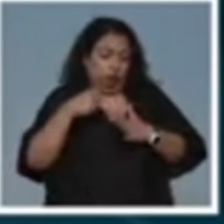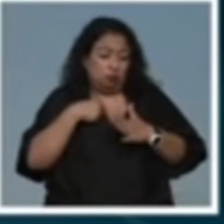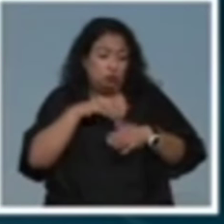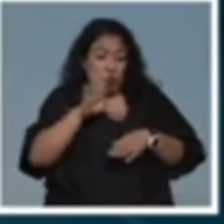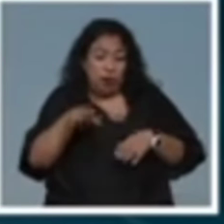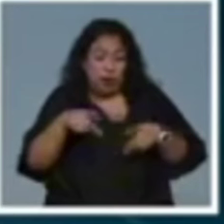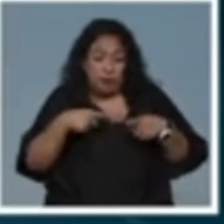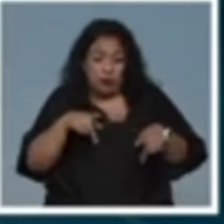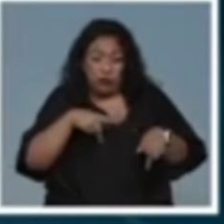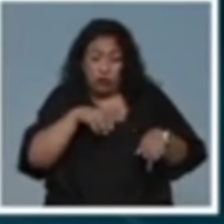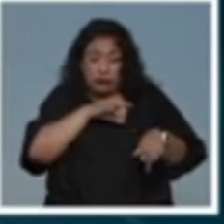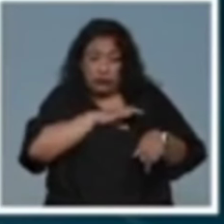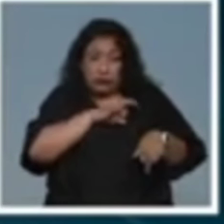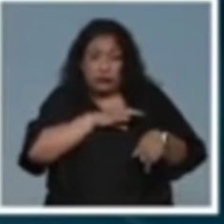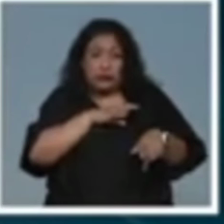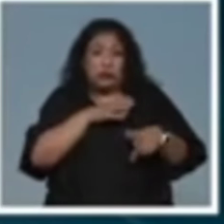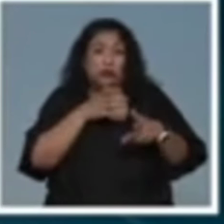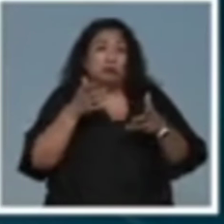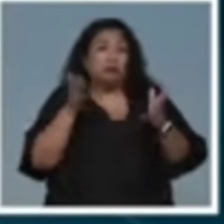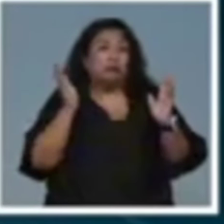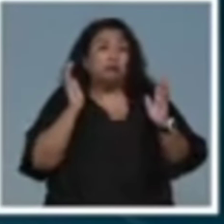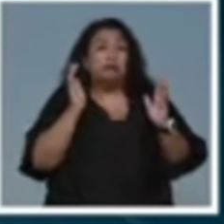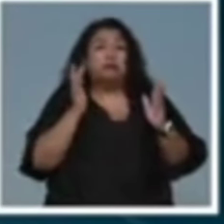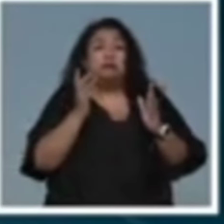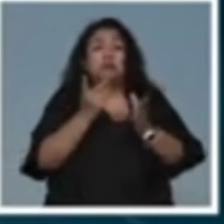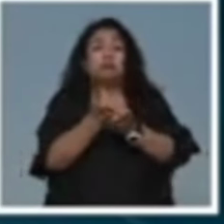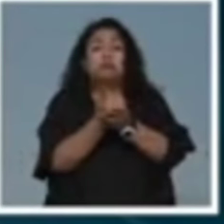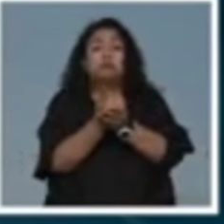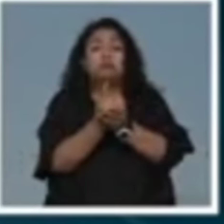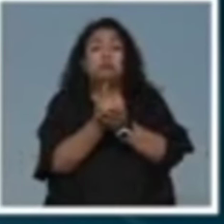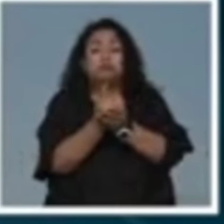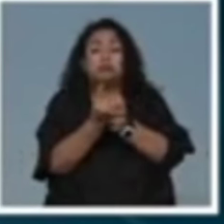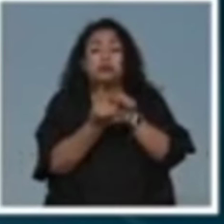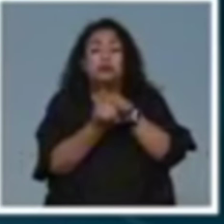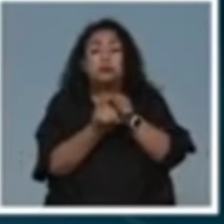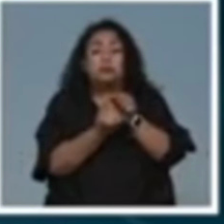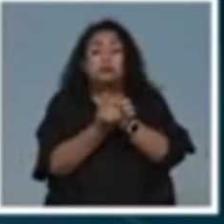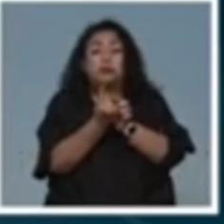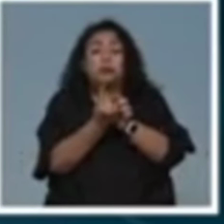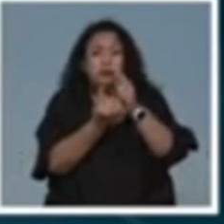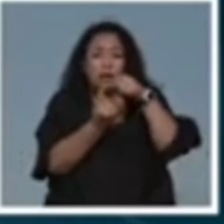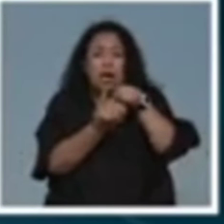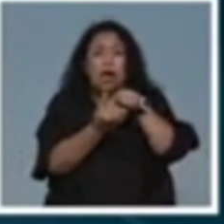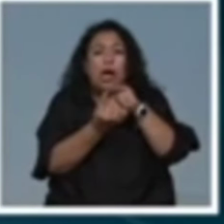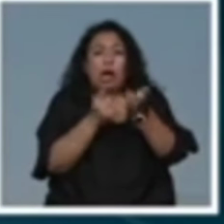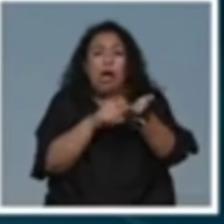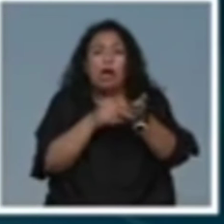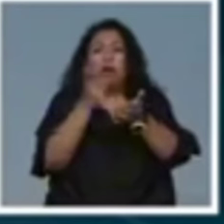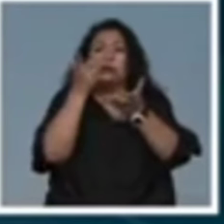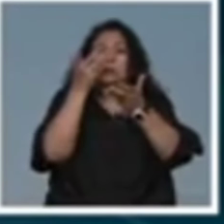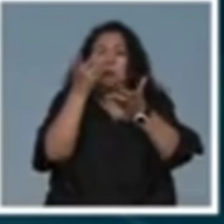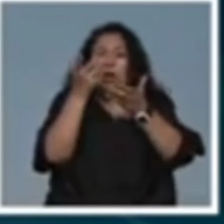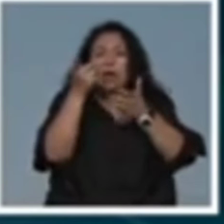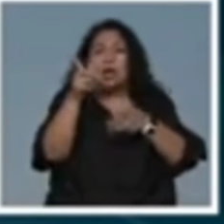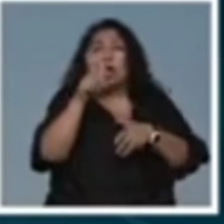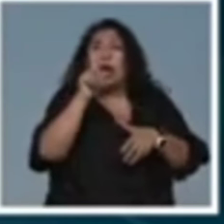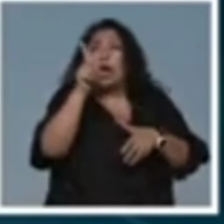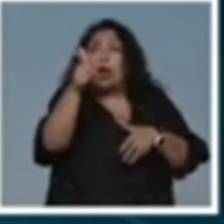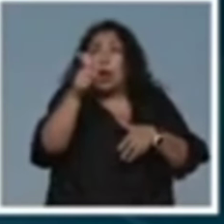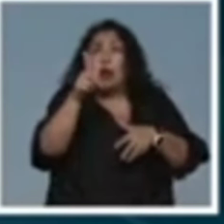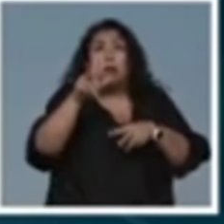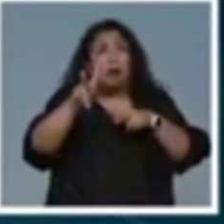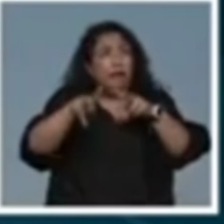ser querido, pues prendes una vela, ¿no? Una veladora para tener la esperanza de que su alma llegue